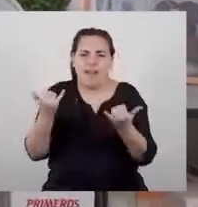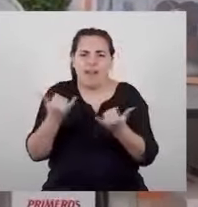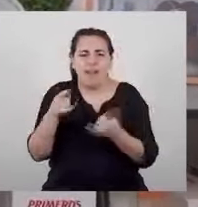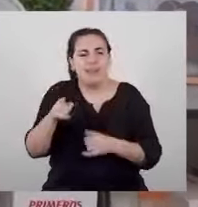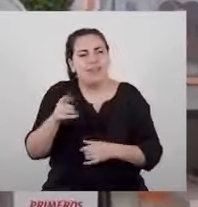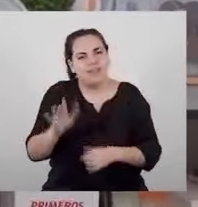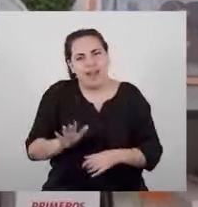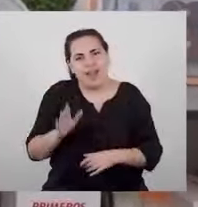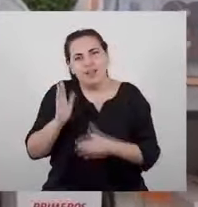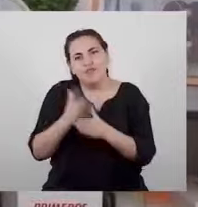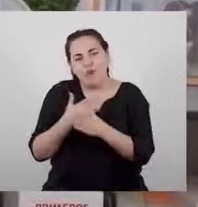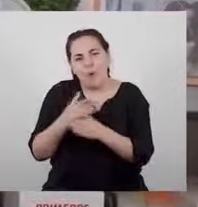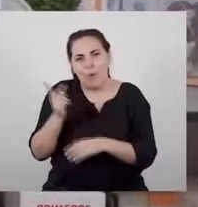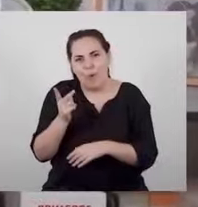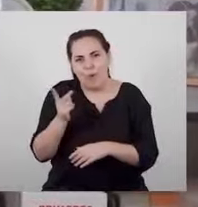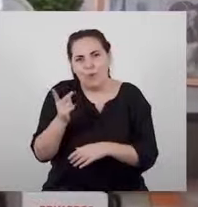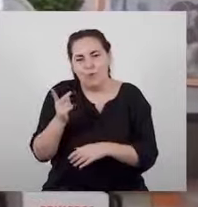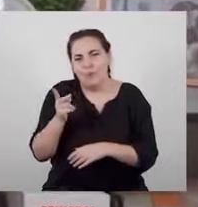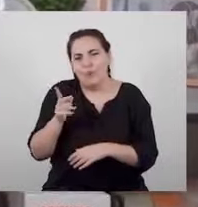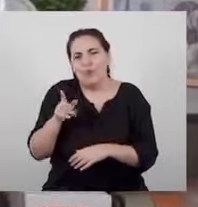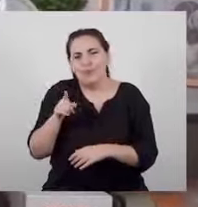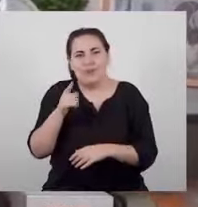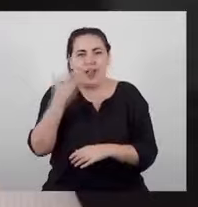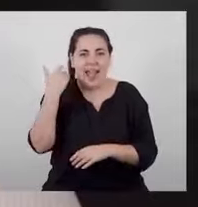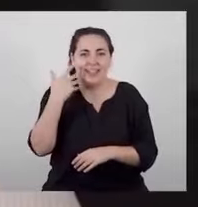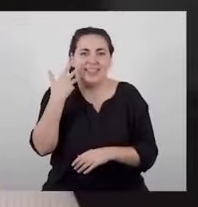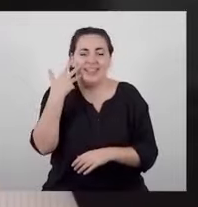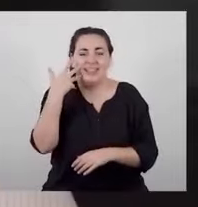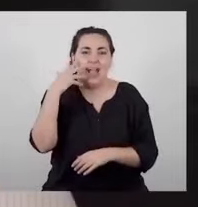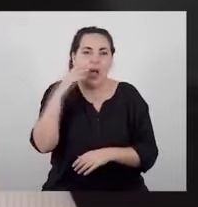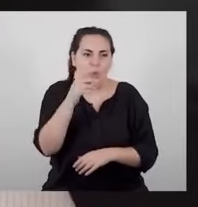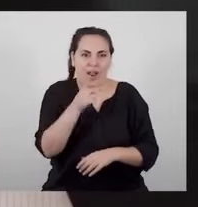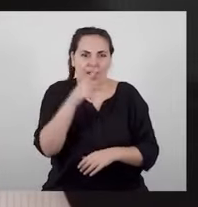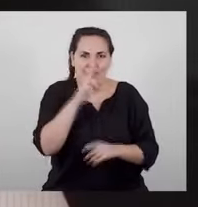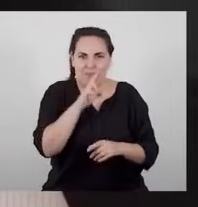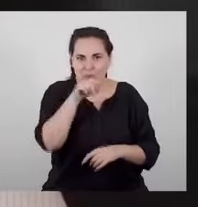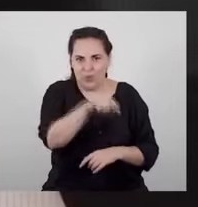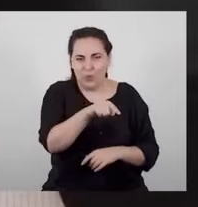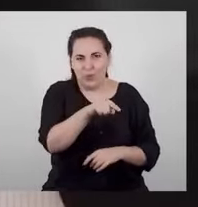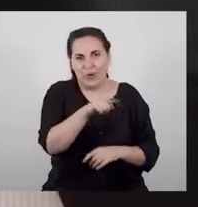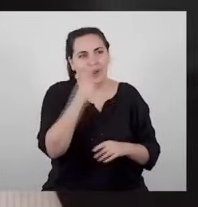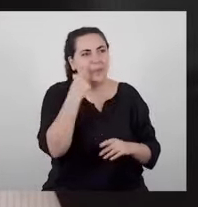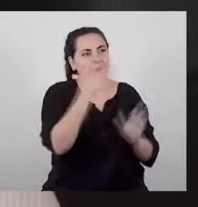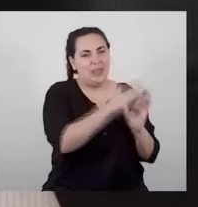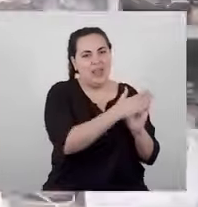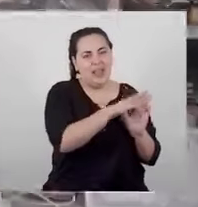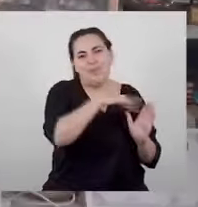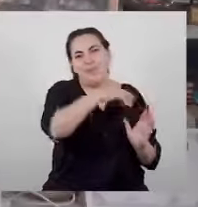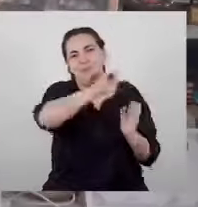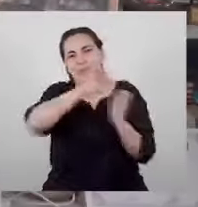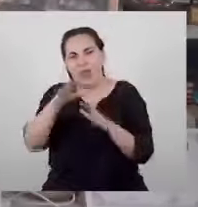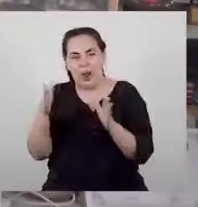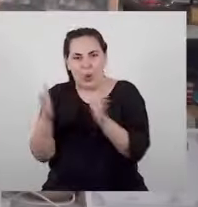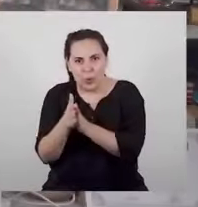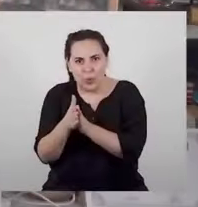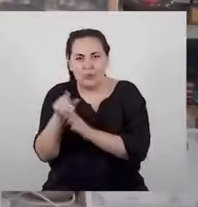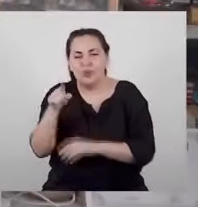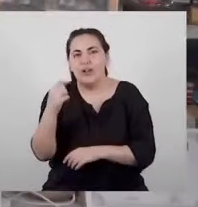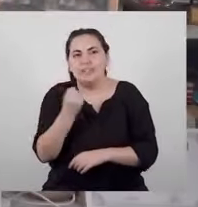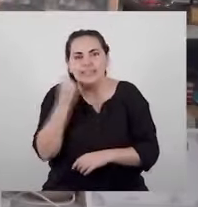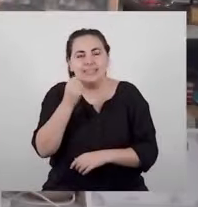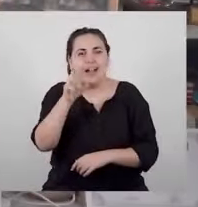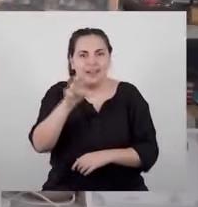con la novia solos porque vivían con los abuelos de ella su intención ahorrar plata para poderse ir a alquilar él quería sinceramente tener una